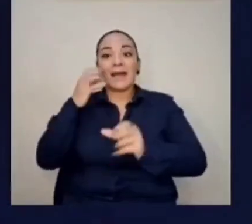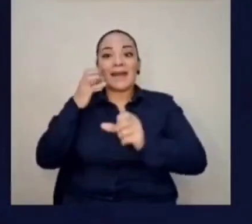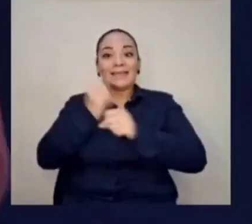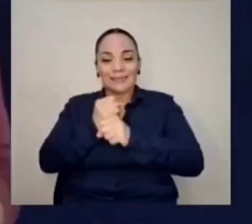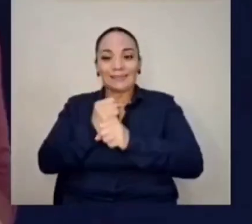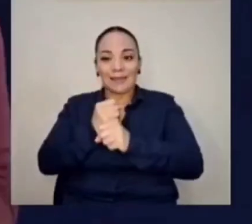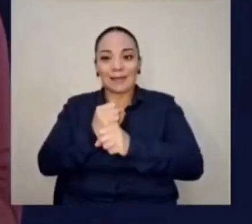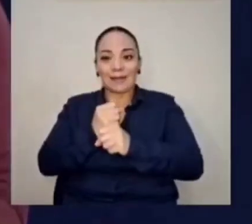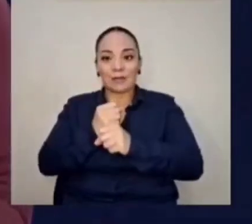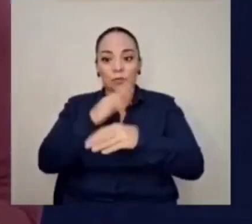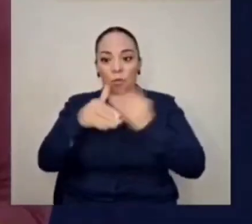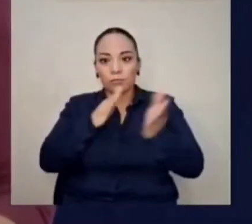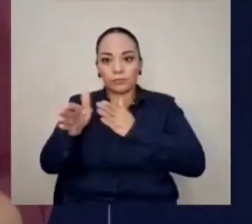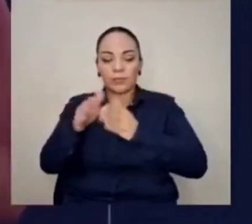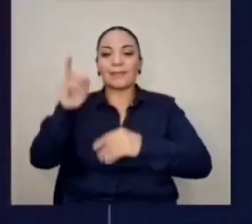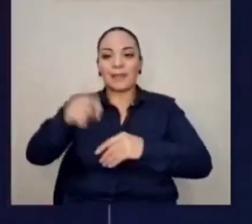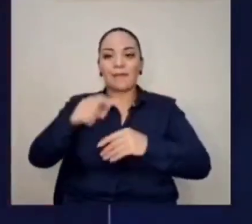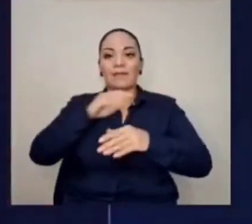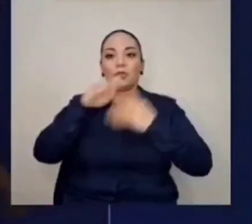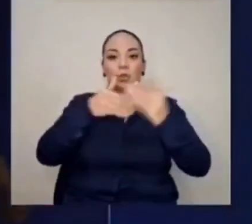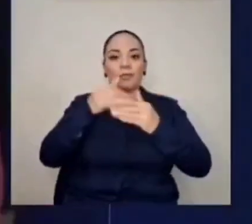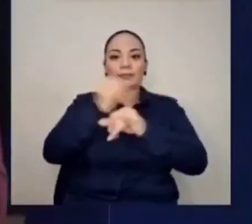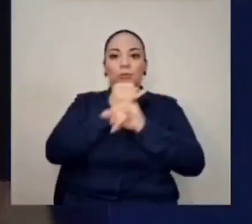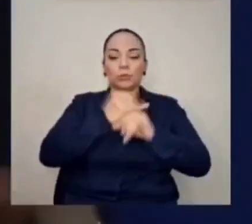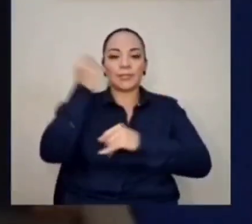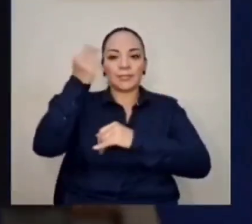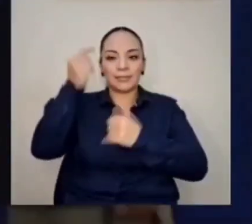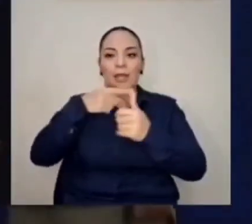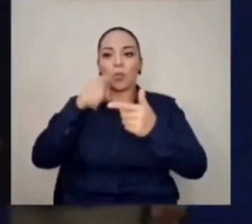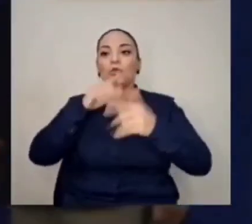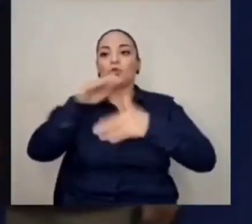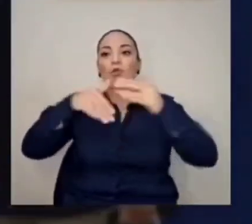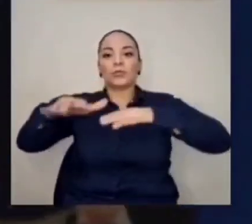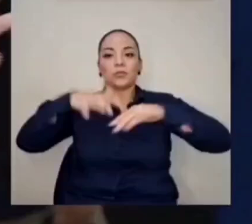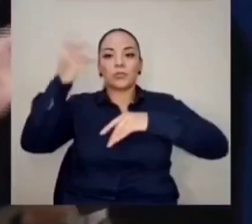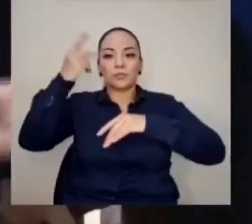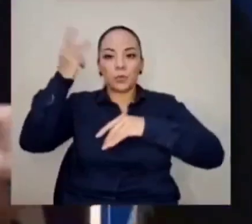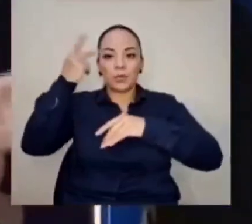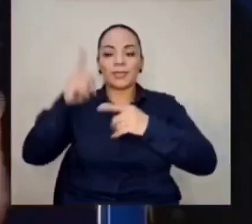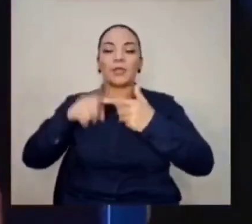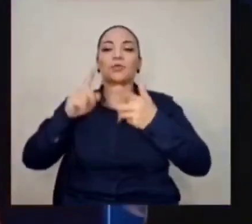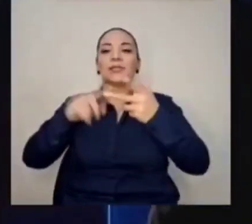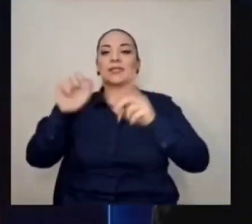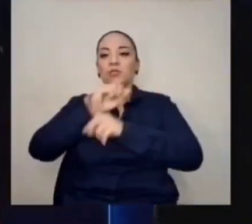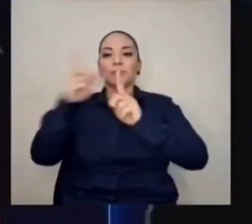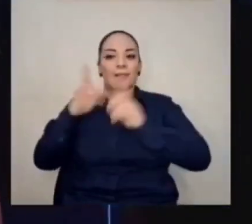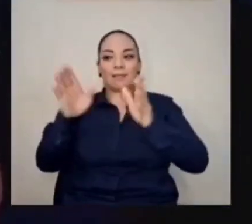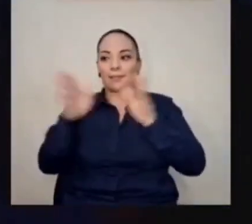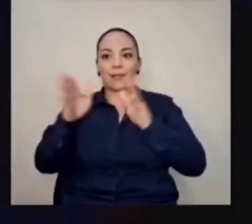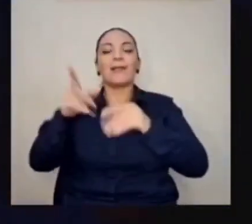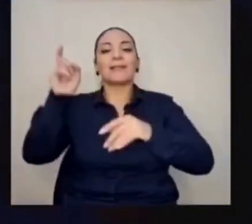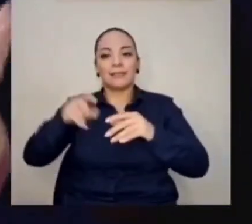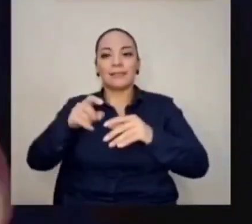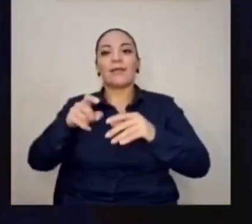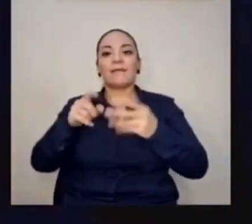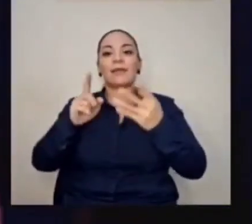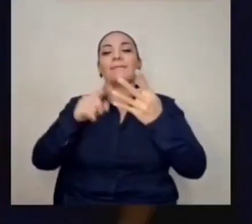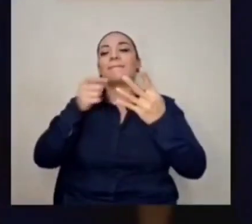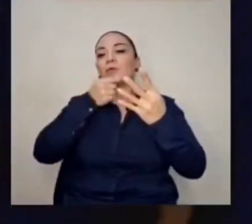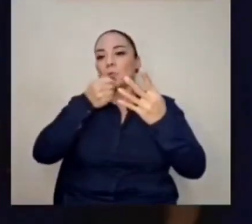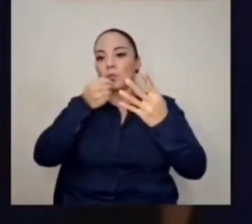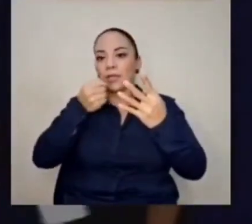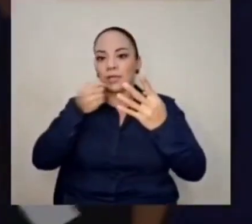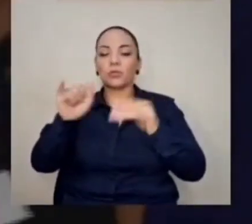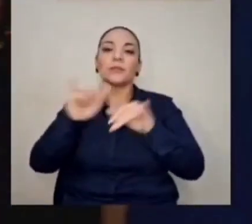los órganos del Estado y a todos los actores políticos y a la sociedad en sí y a los medios de comunicación, si